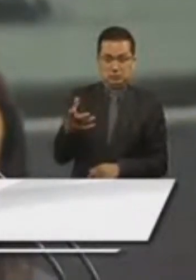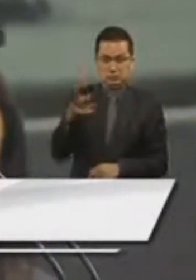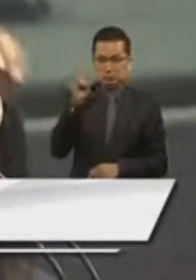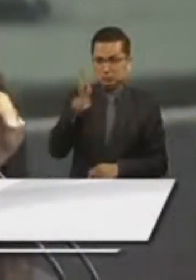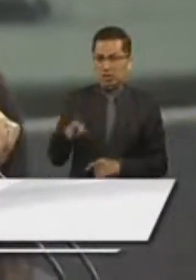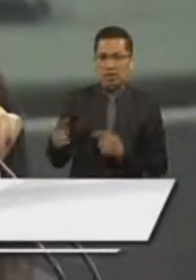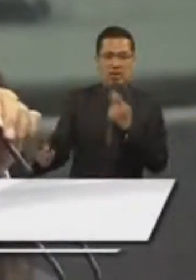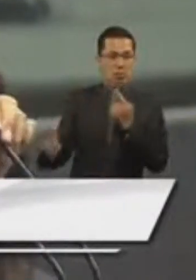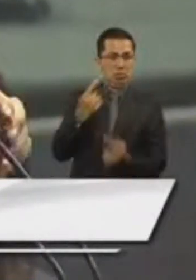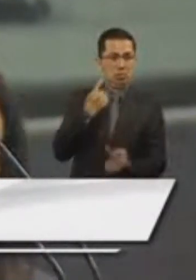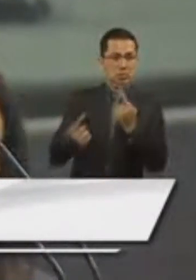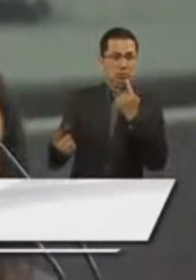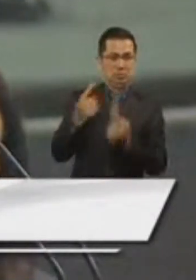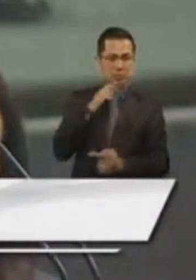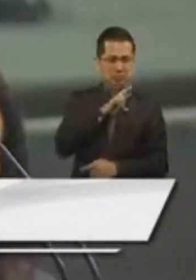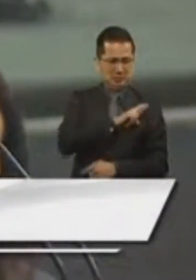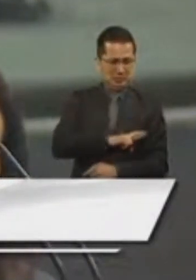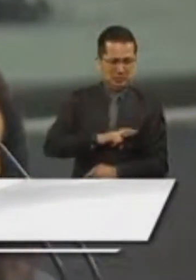Pero vamos más allá.